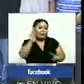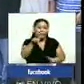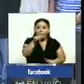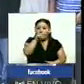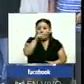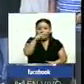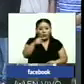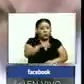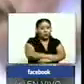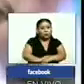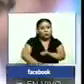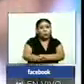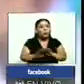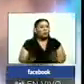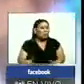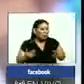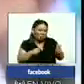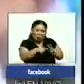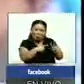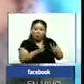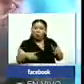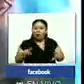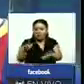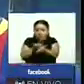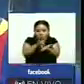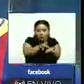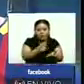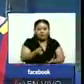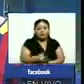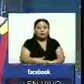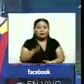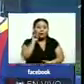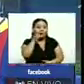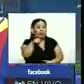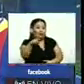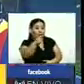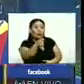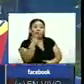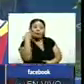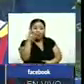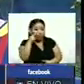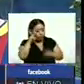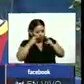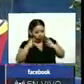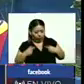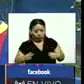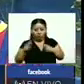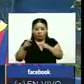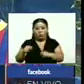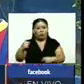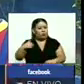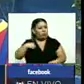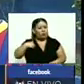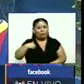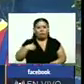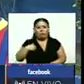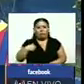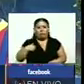fueron capturados por el delito de extorsión. De investigar bien, porque la verdad es que yo soy una persona de